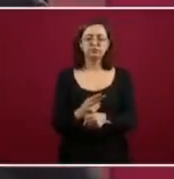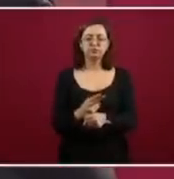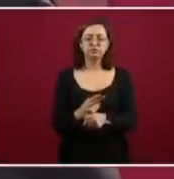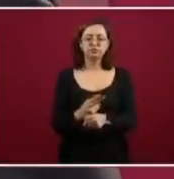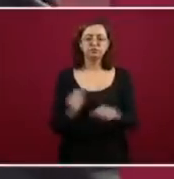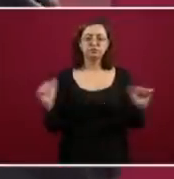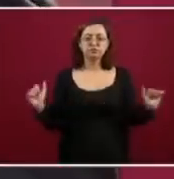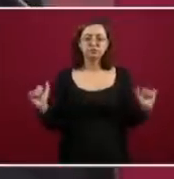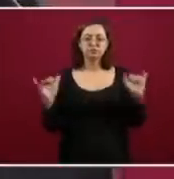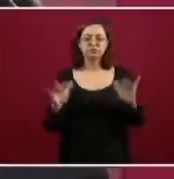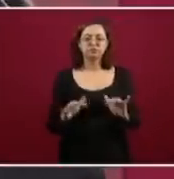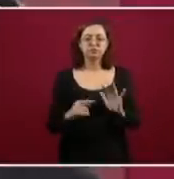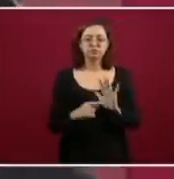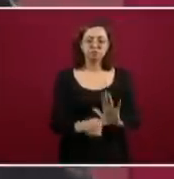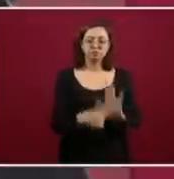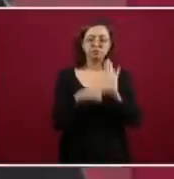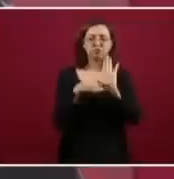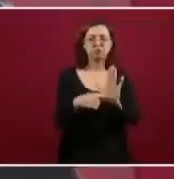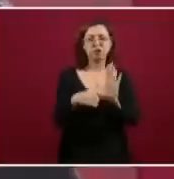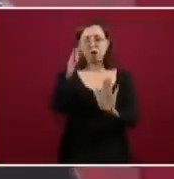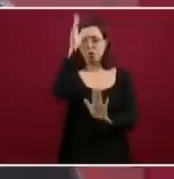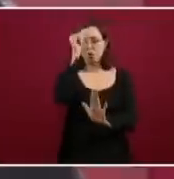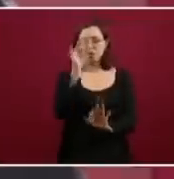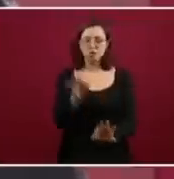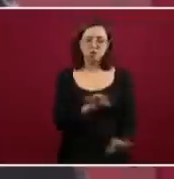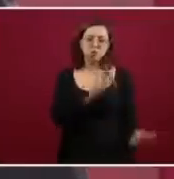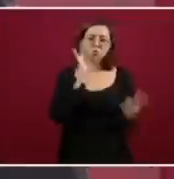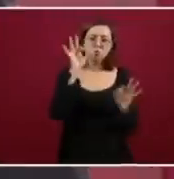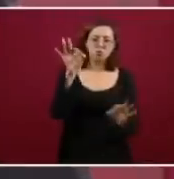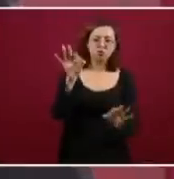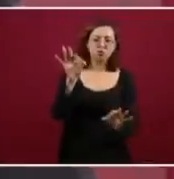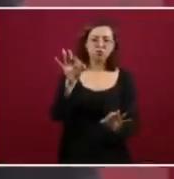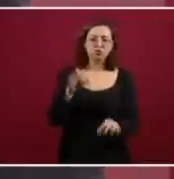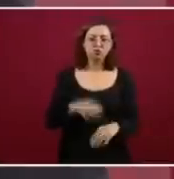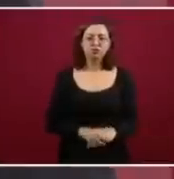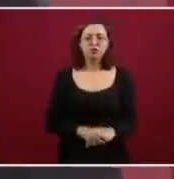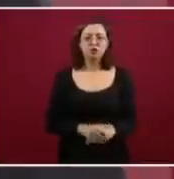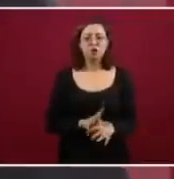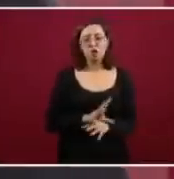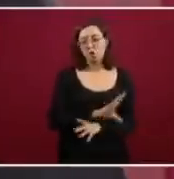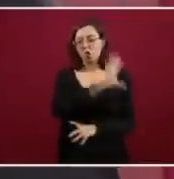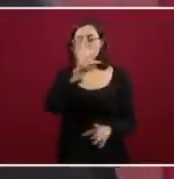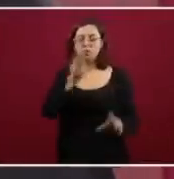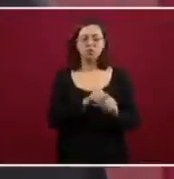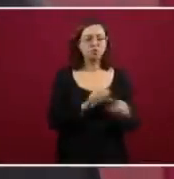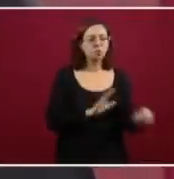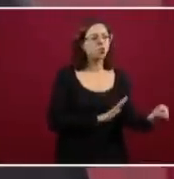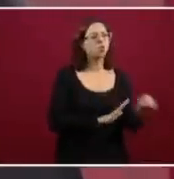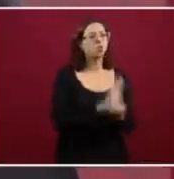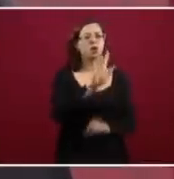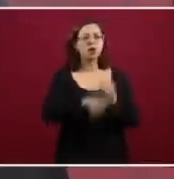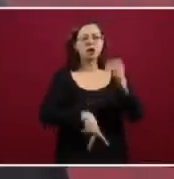se da a conocer ya el acuerdo todos los proyectos